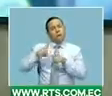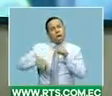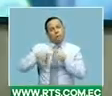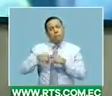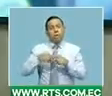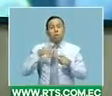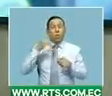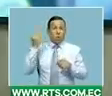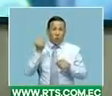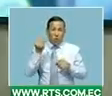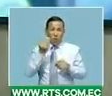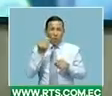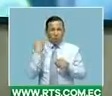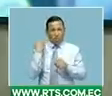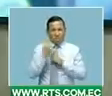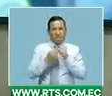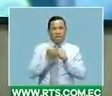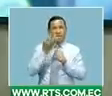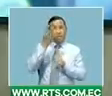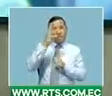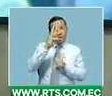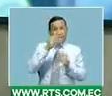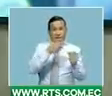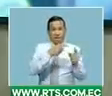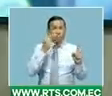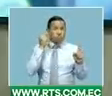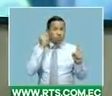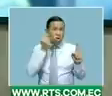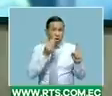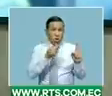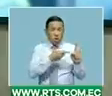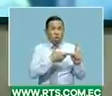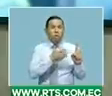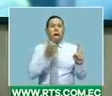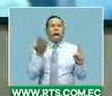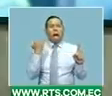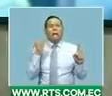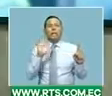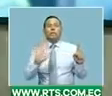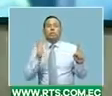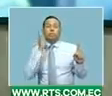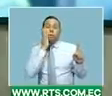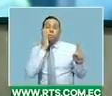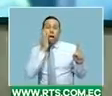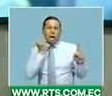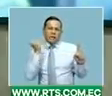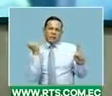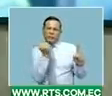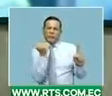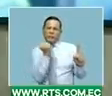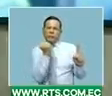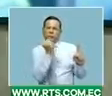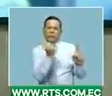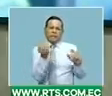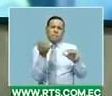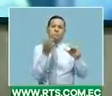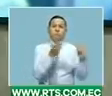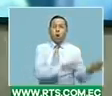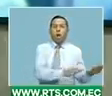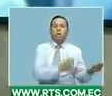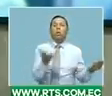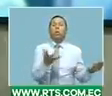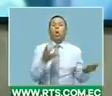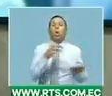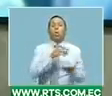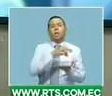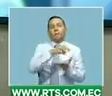edad, asesinada con 3 puñaladas presuntamente por su madre, quien permanece detenida. El crimen ocurrió en Manta,